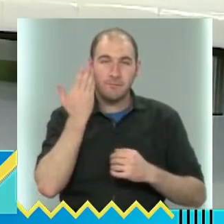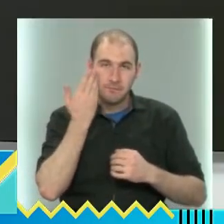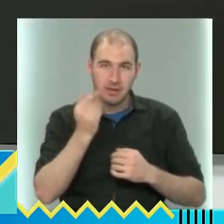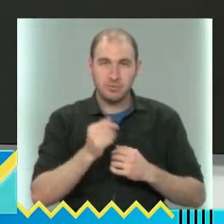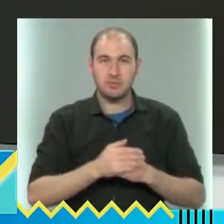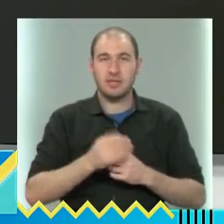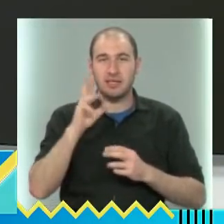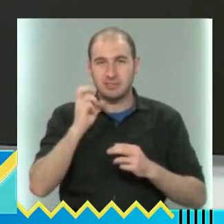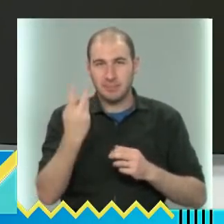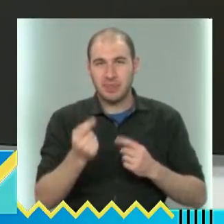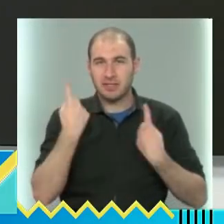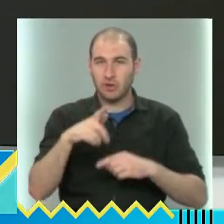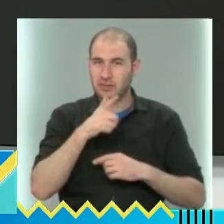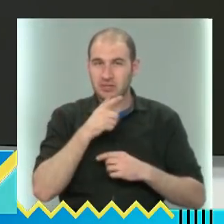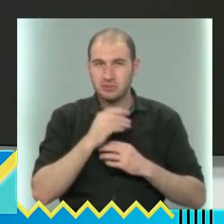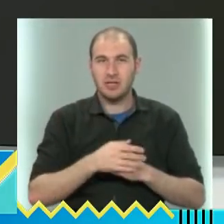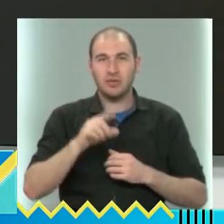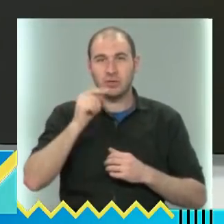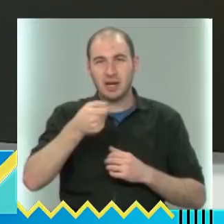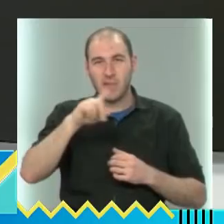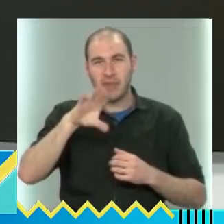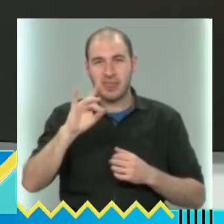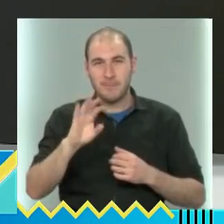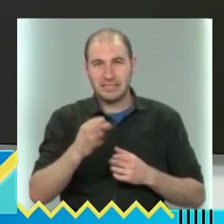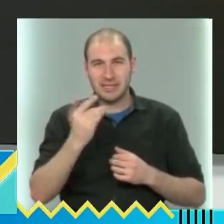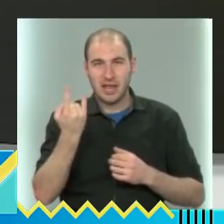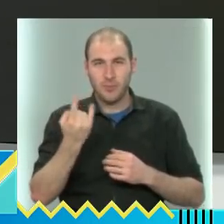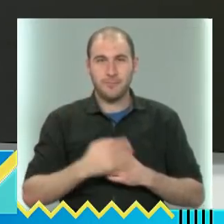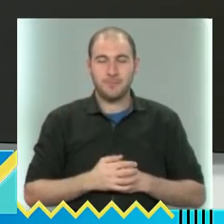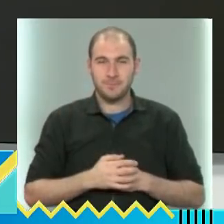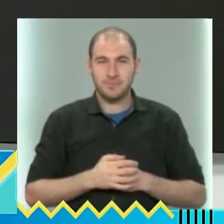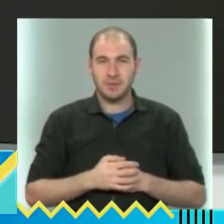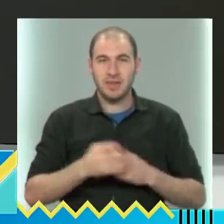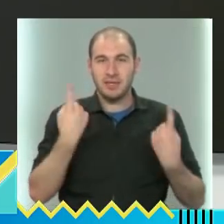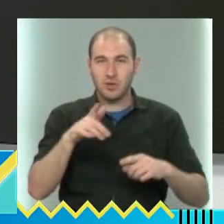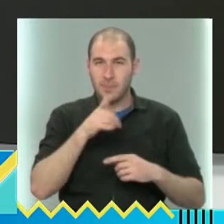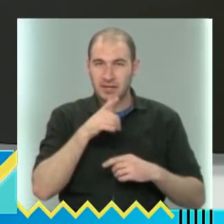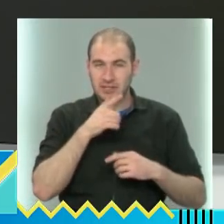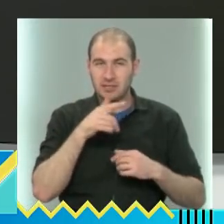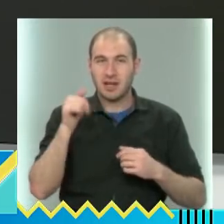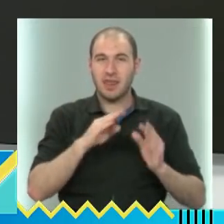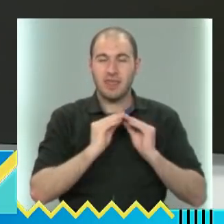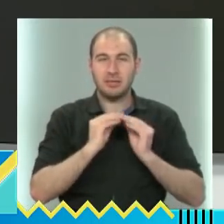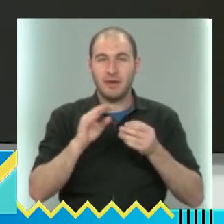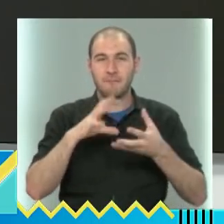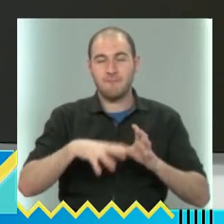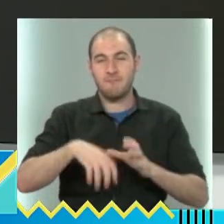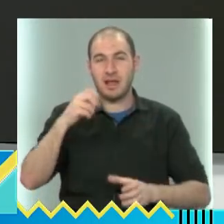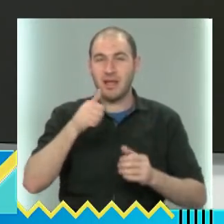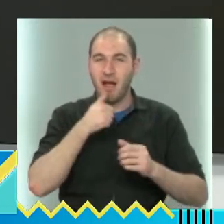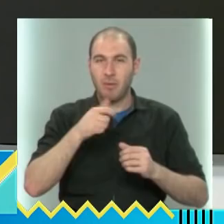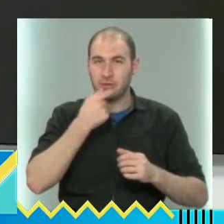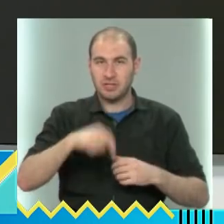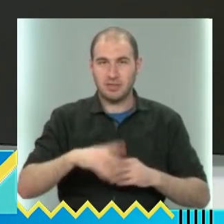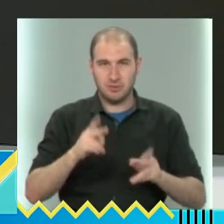sociales, en Facebook, en Instagram como Distintos Parecidos y en Twitter como @dpsenalú. Distintos Parecidos en este debate de fracturación hidráulica